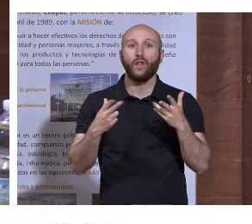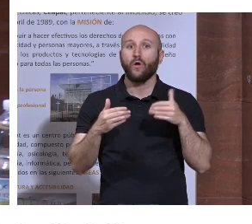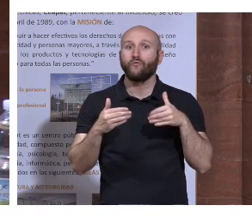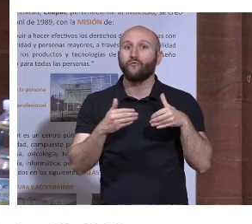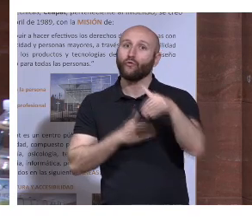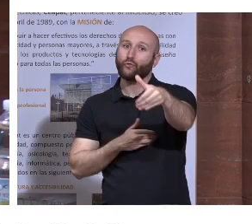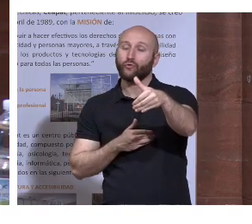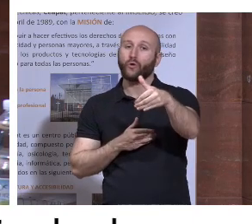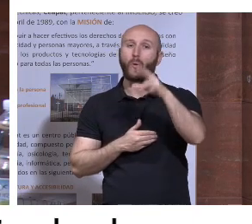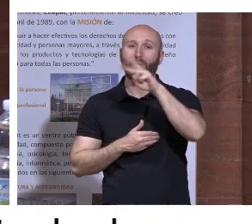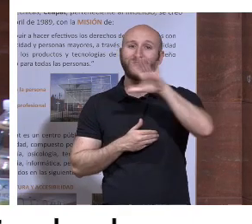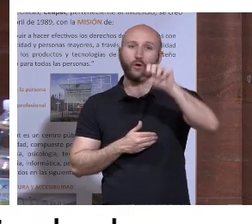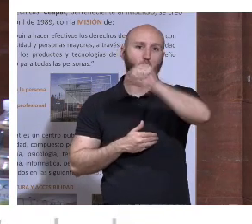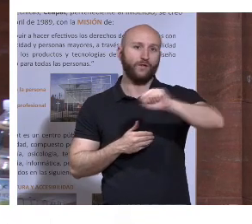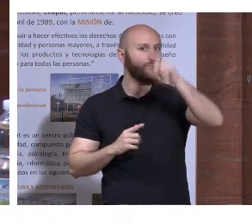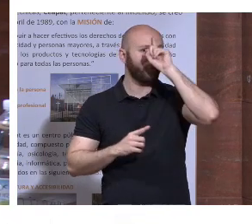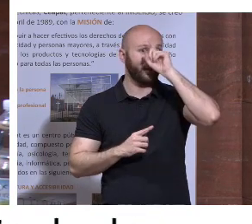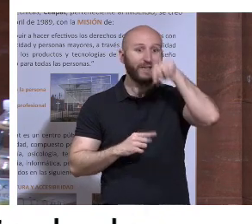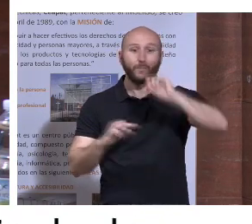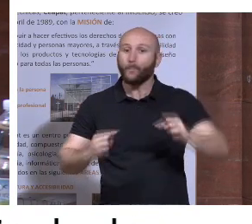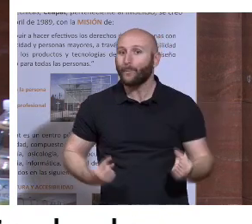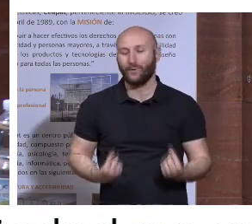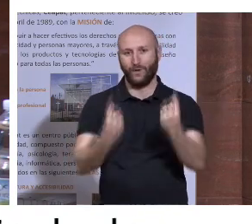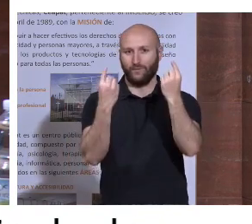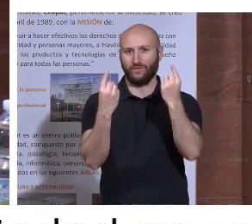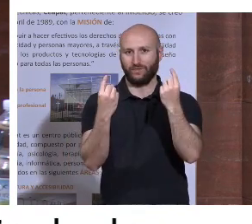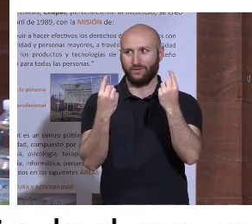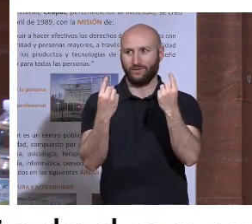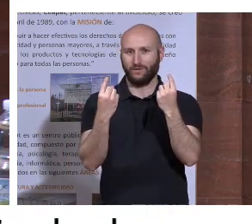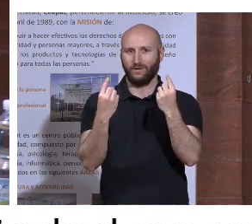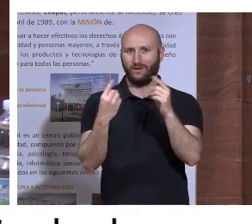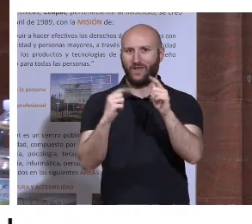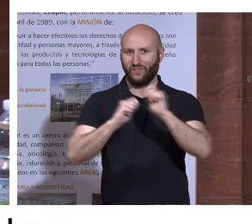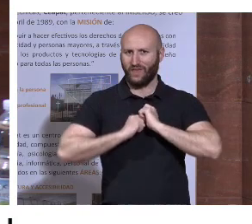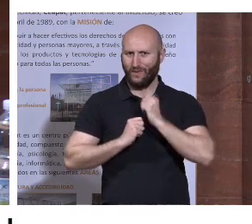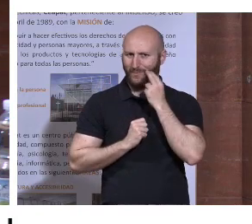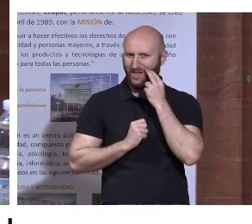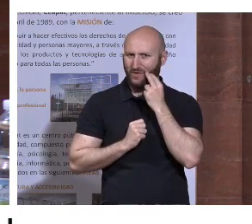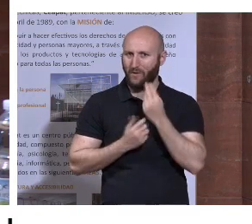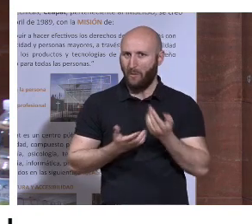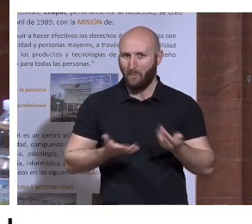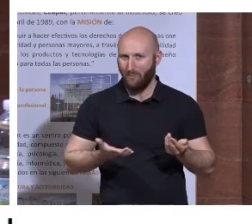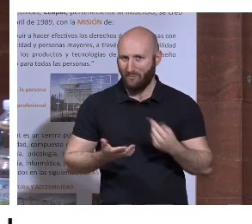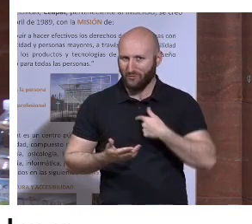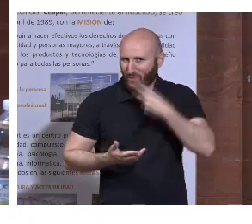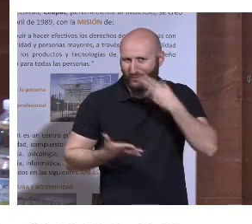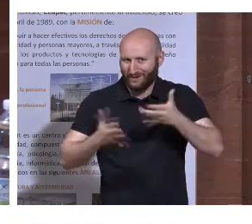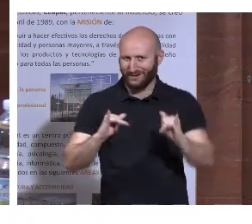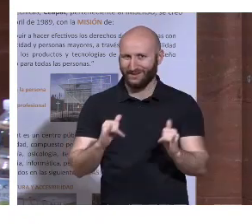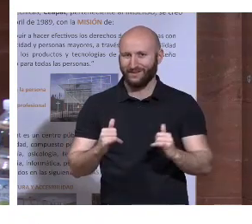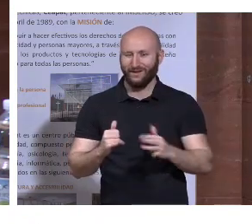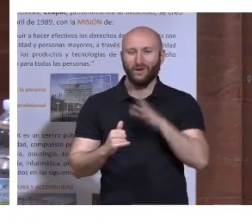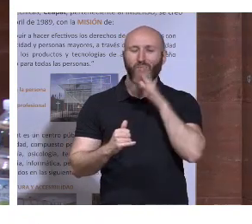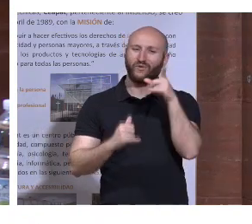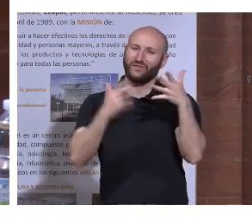futuro en los próximos 25 años, ¿no? Y esto parece que produce cierto terror, a mí no me produce ningún terror, pero vamos, porque creo que esta